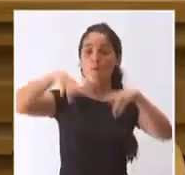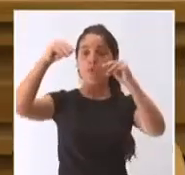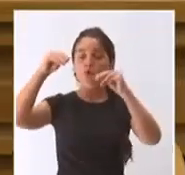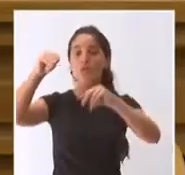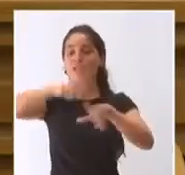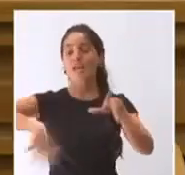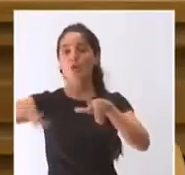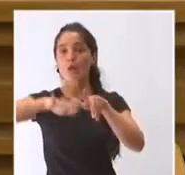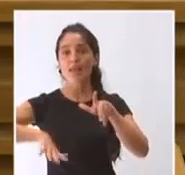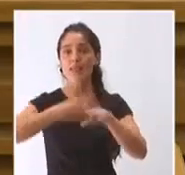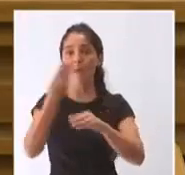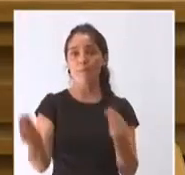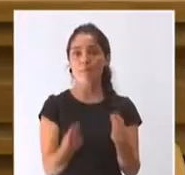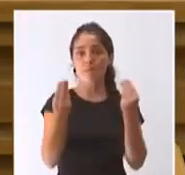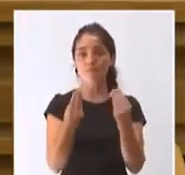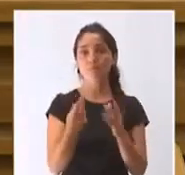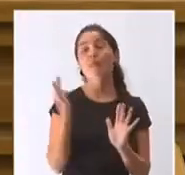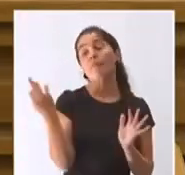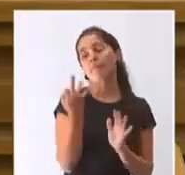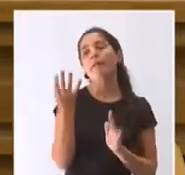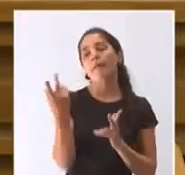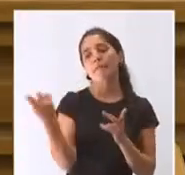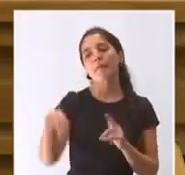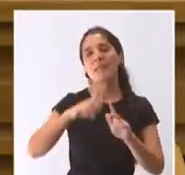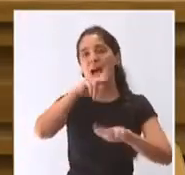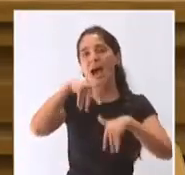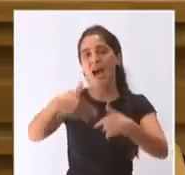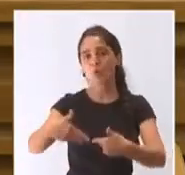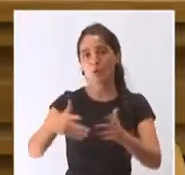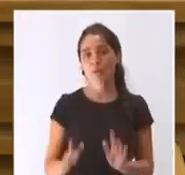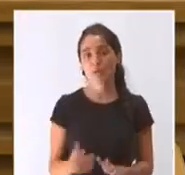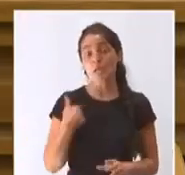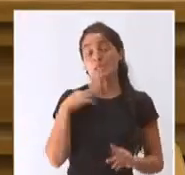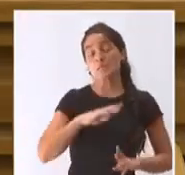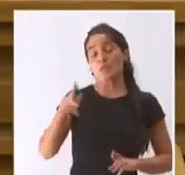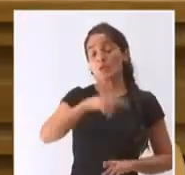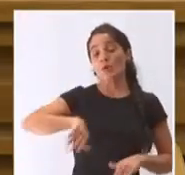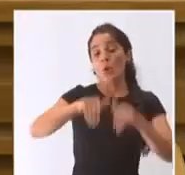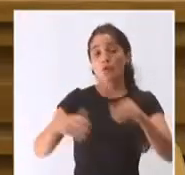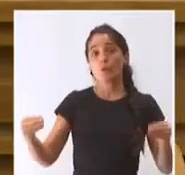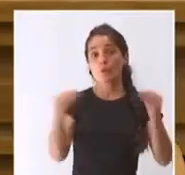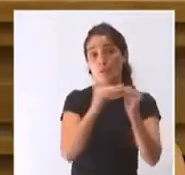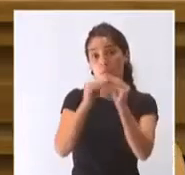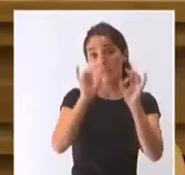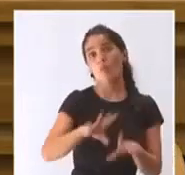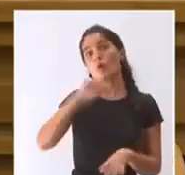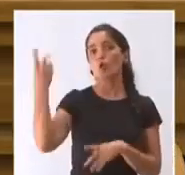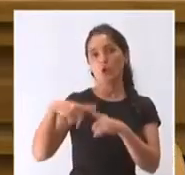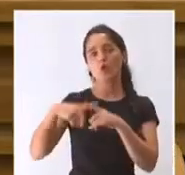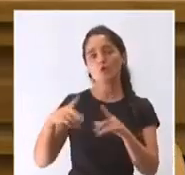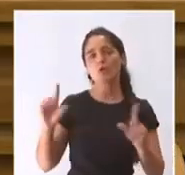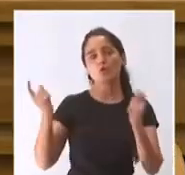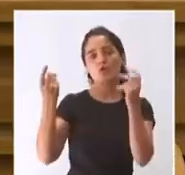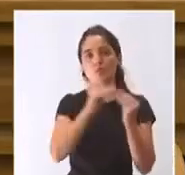tendrán que tener unas actualizaciones espero unanimidad en esto como la hemos conseguido en otras cosas de